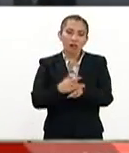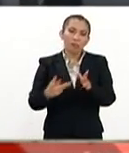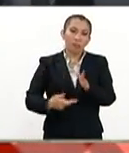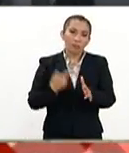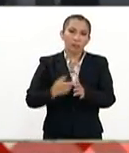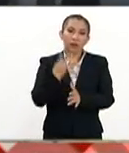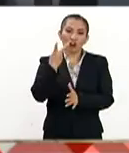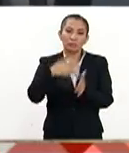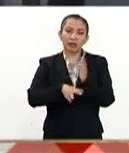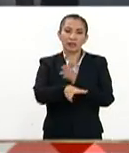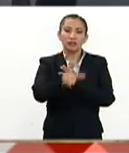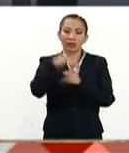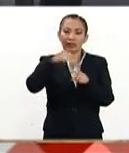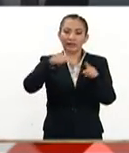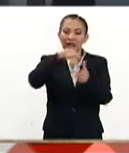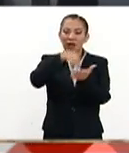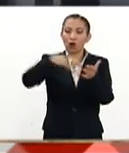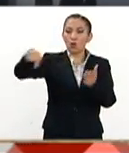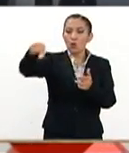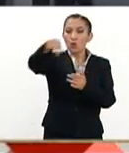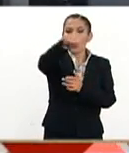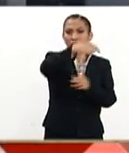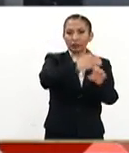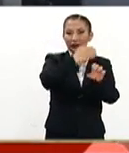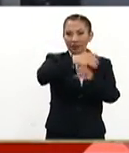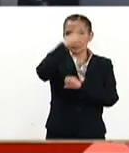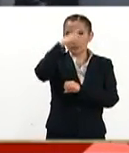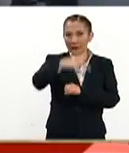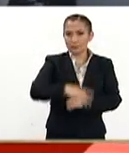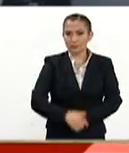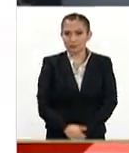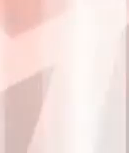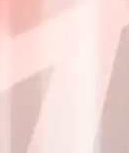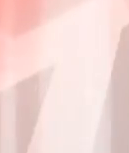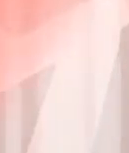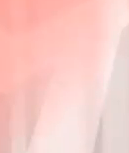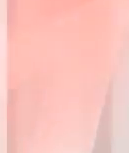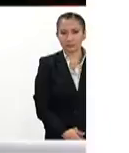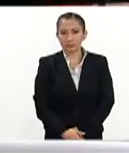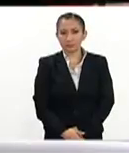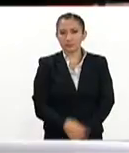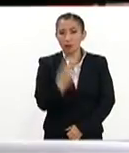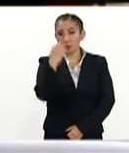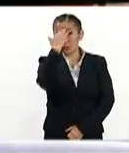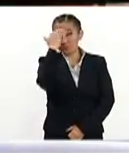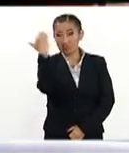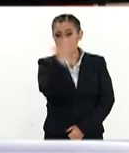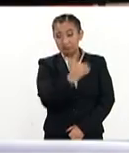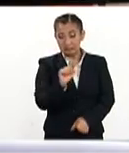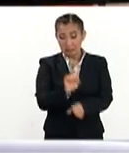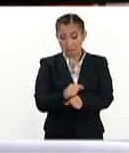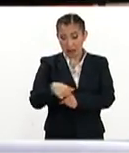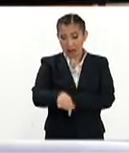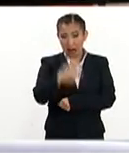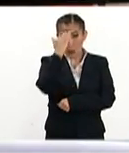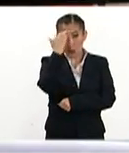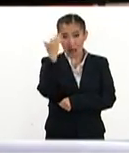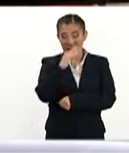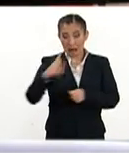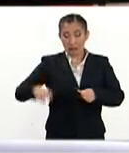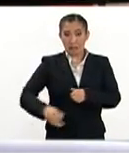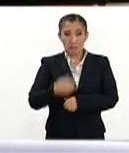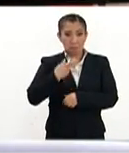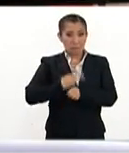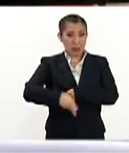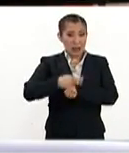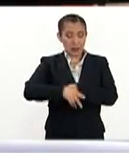primera semana de 2018 en distintos estados del país. Sí, uno de los fines de semana más violentos del que se tenga en